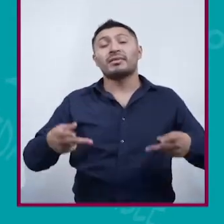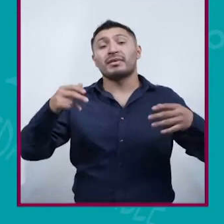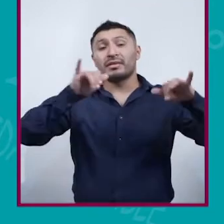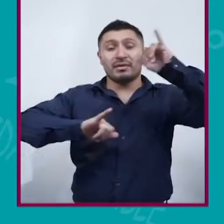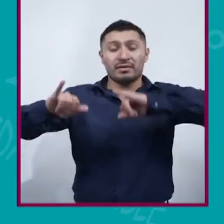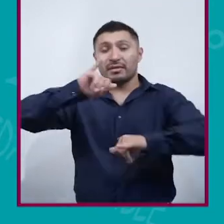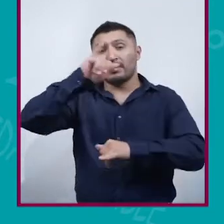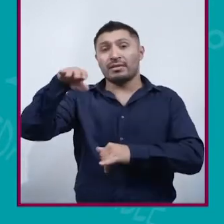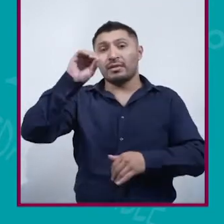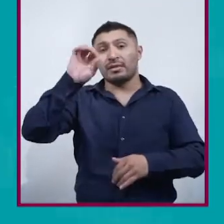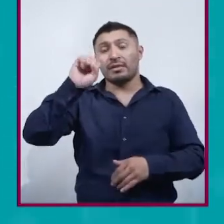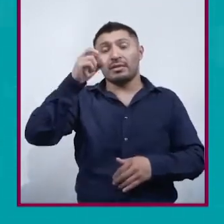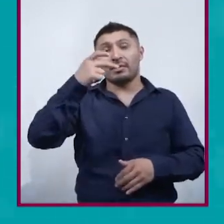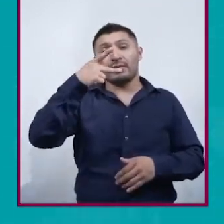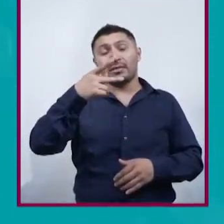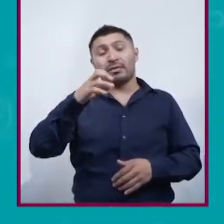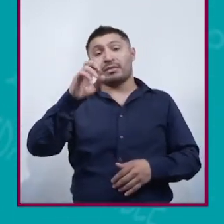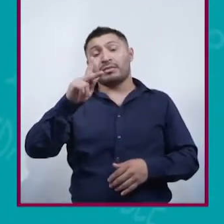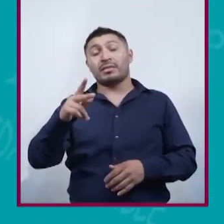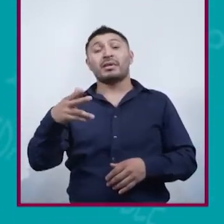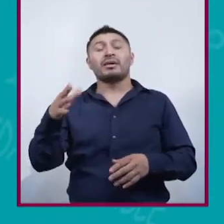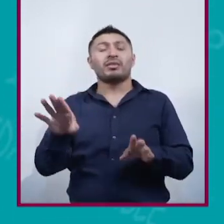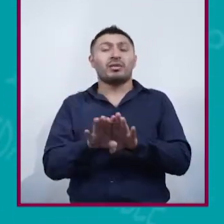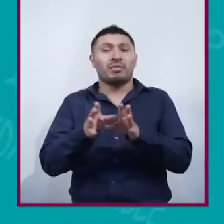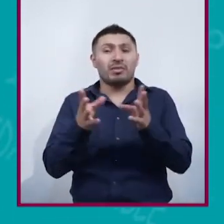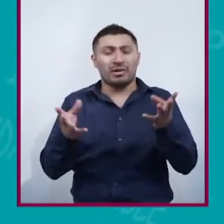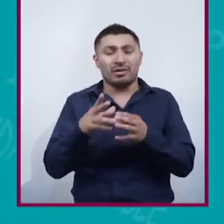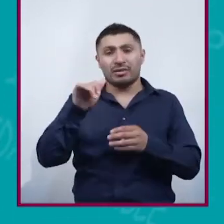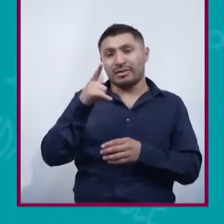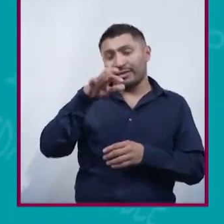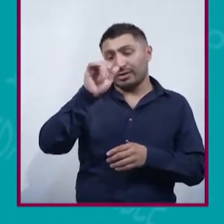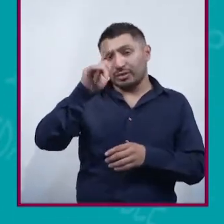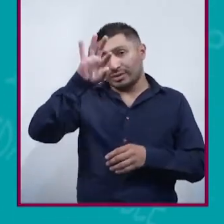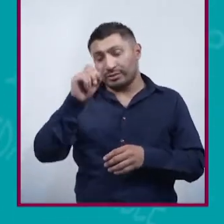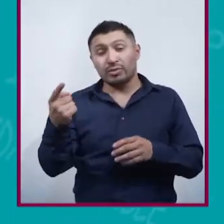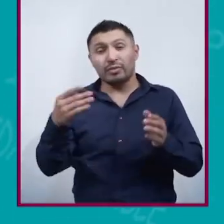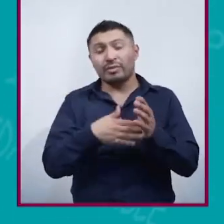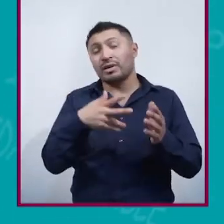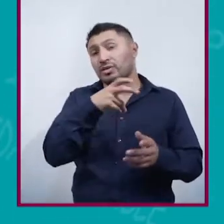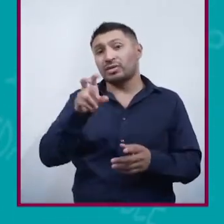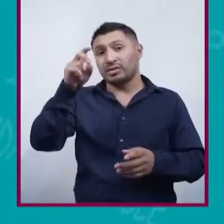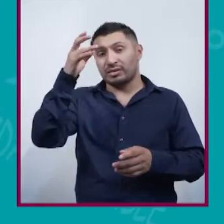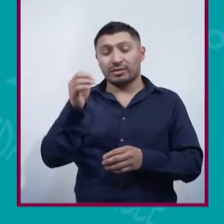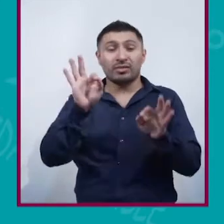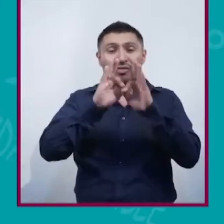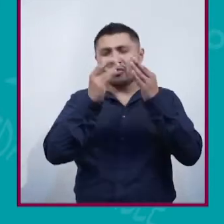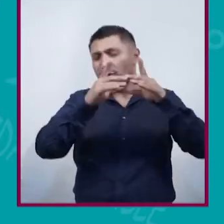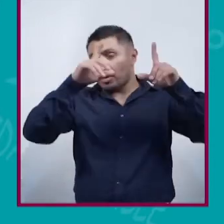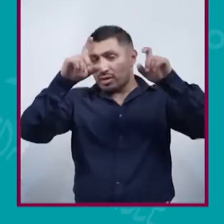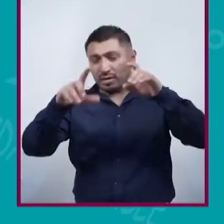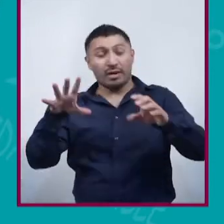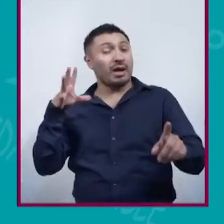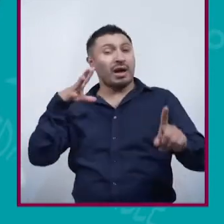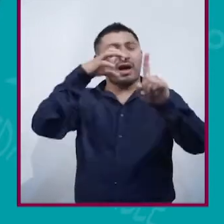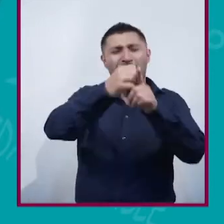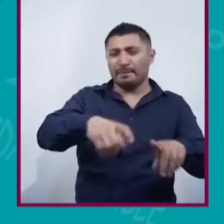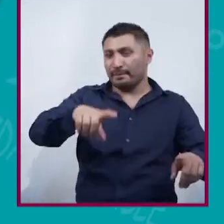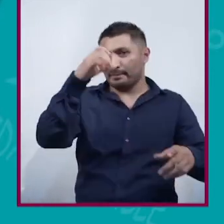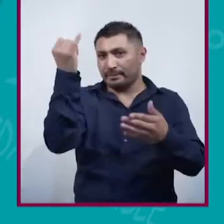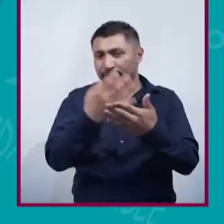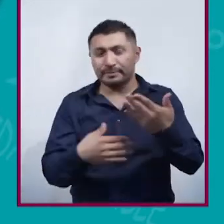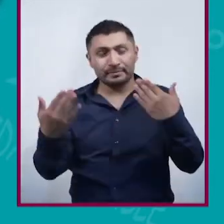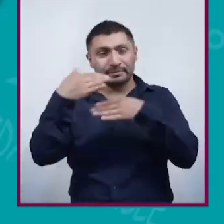químico Joseph Niepce, crearan el aguerrotipo en 1839, procedimiento fotográfico que capturaba la